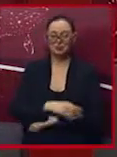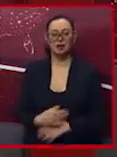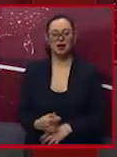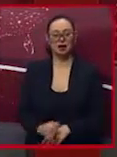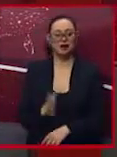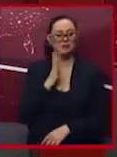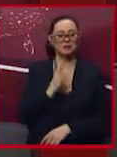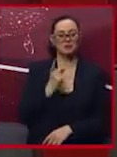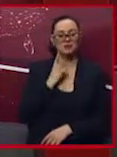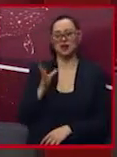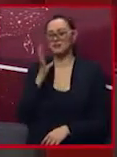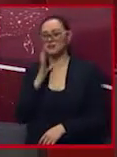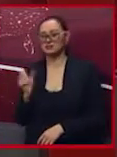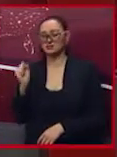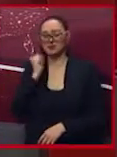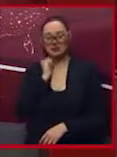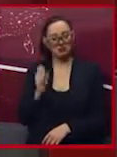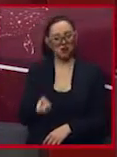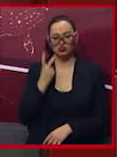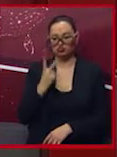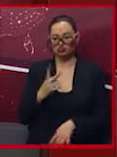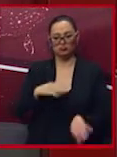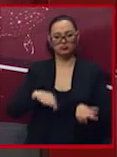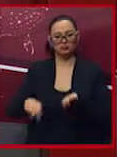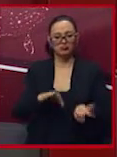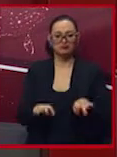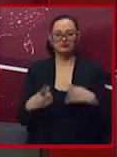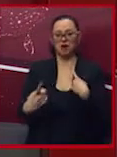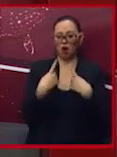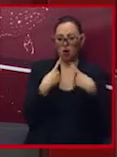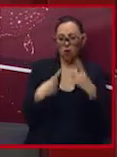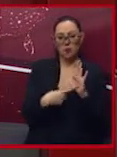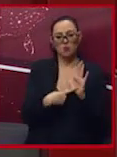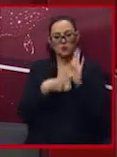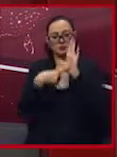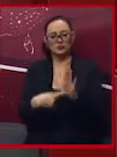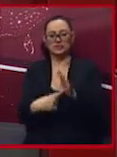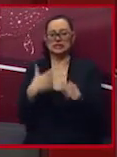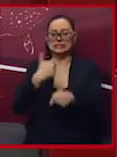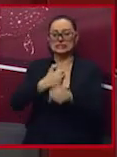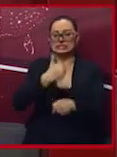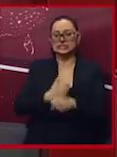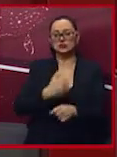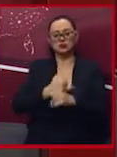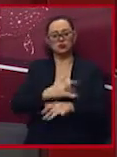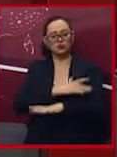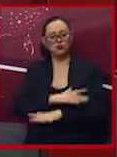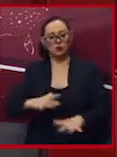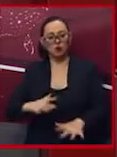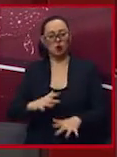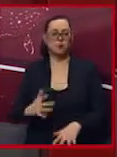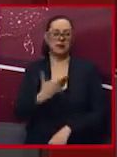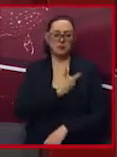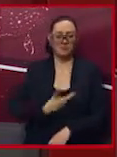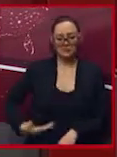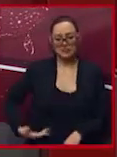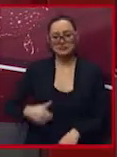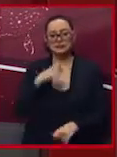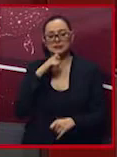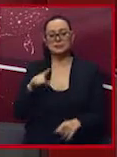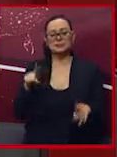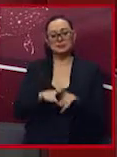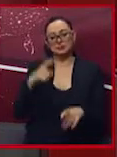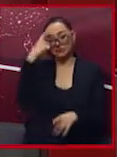ambas cámaras del Congreso Federal, comparecencias en el marco de la glosa al sexto del informe de gobierno del Ejecutivo, presentación